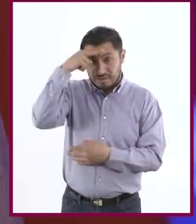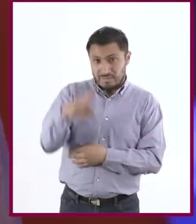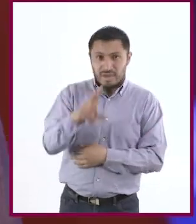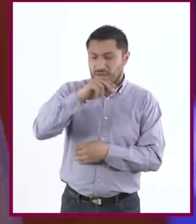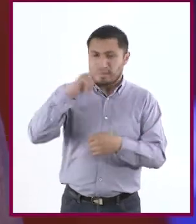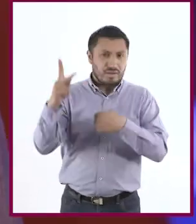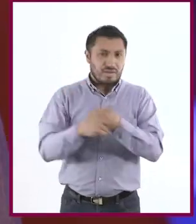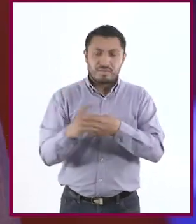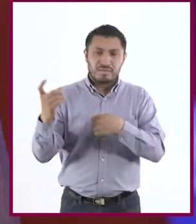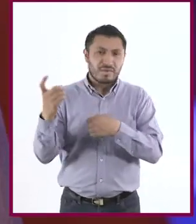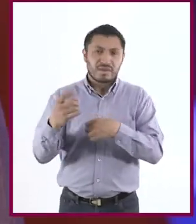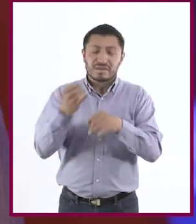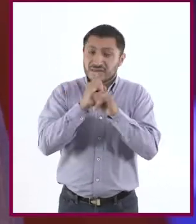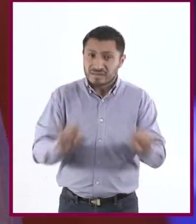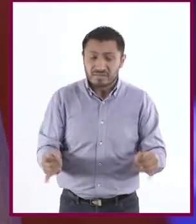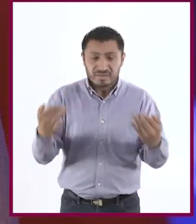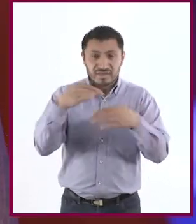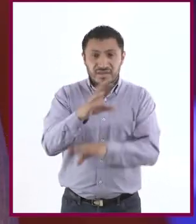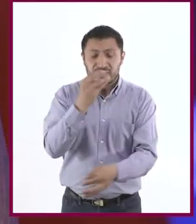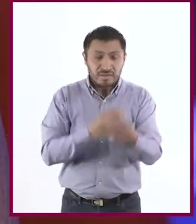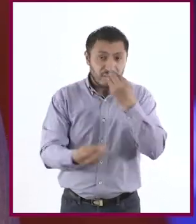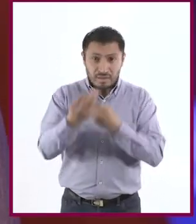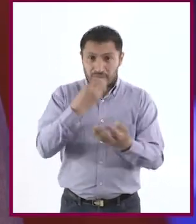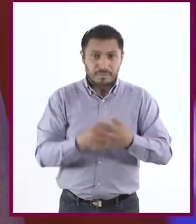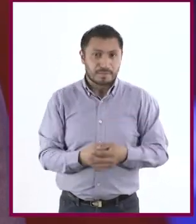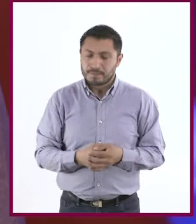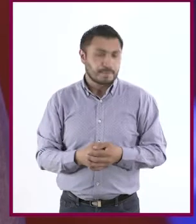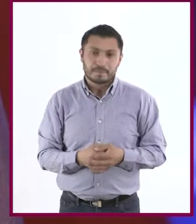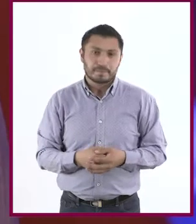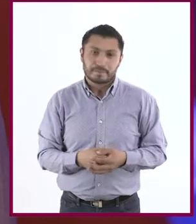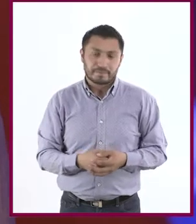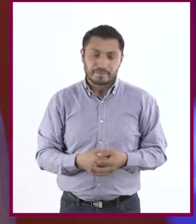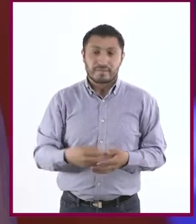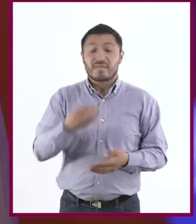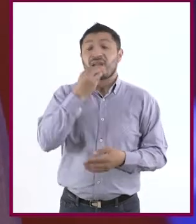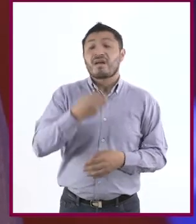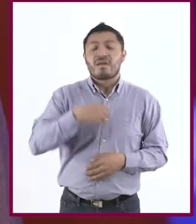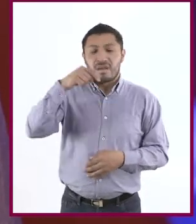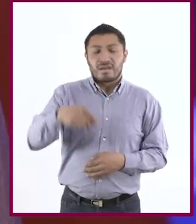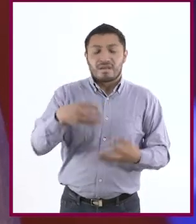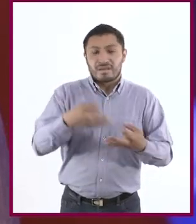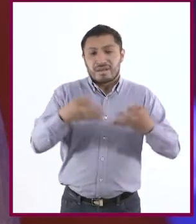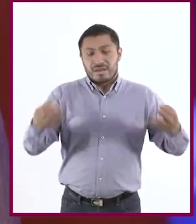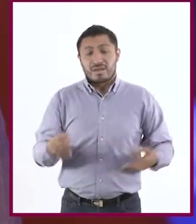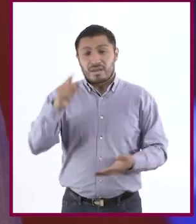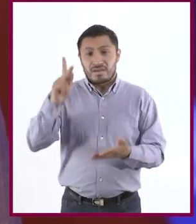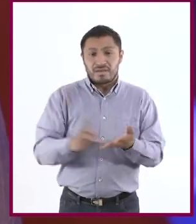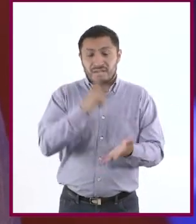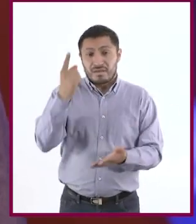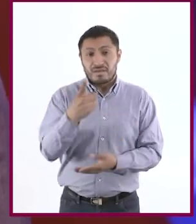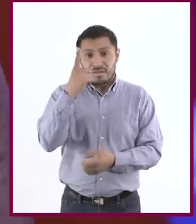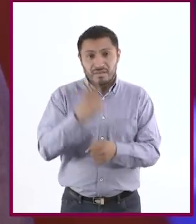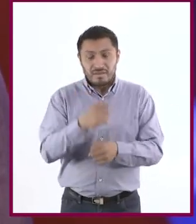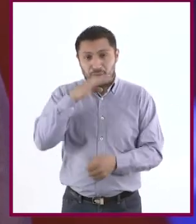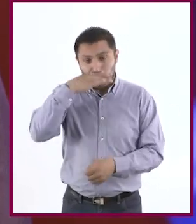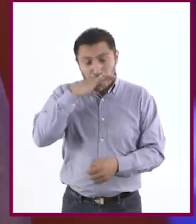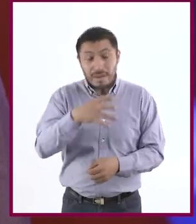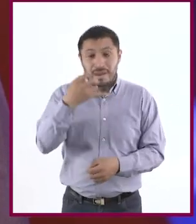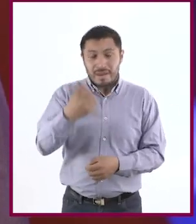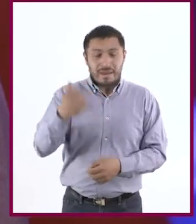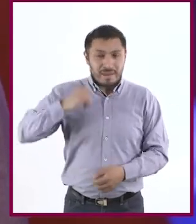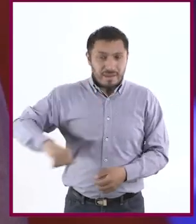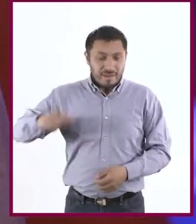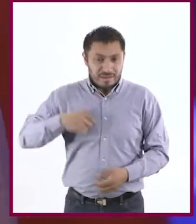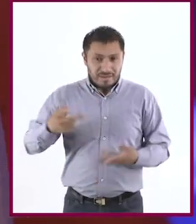un país autosuficiente en cuanto a los alimentos se refiere. A pesar de que en nuestra tierra se cultivó por vez primera este cereal y fueron nuestros